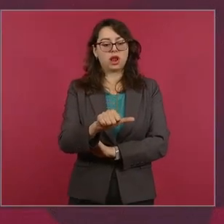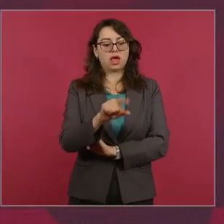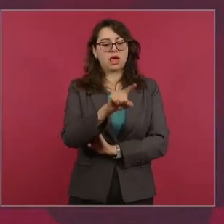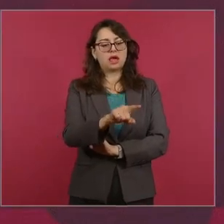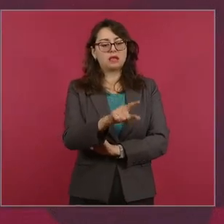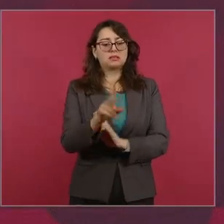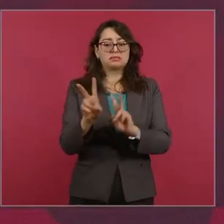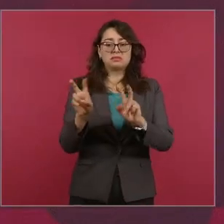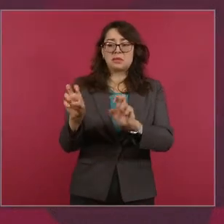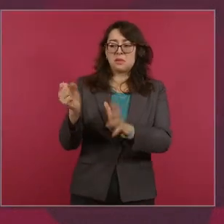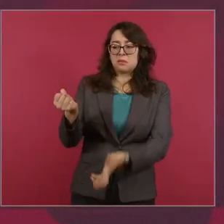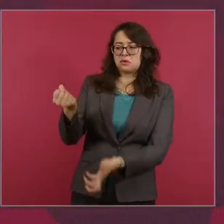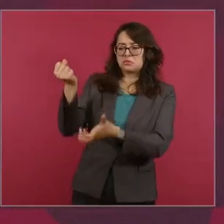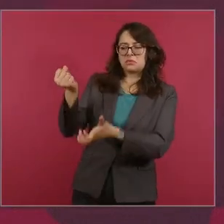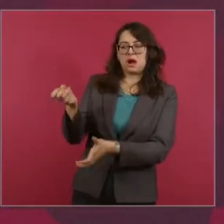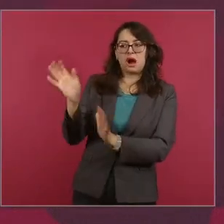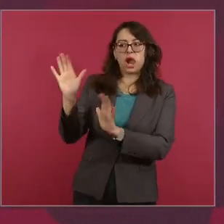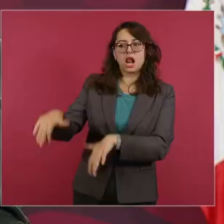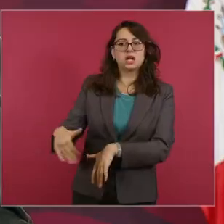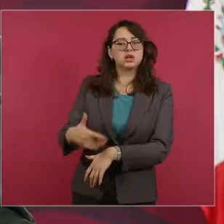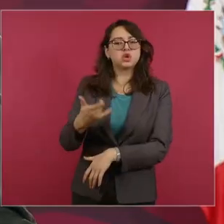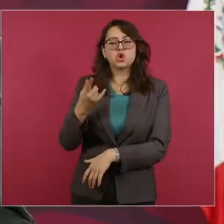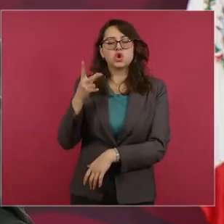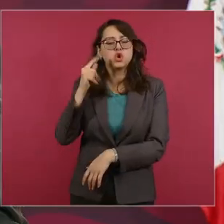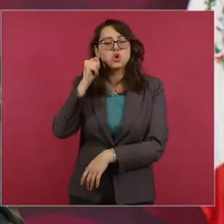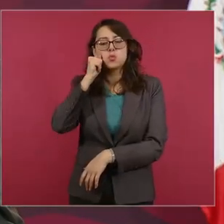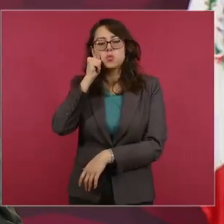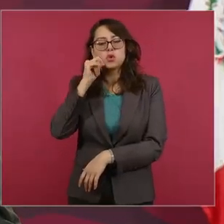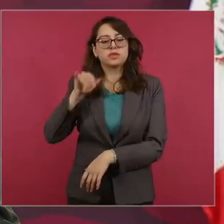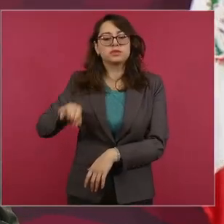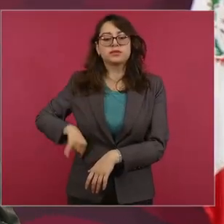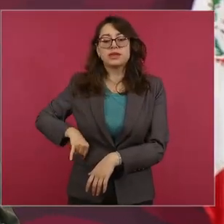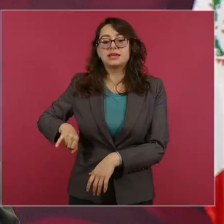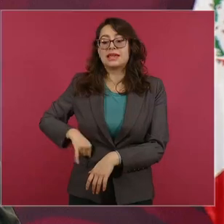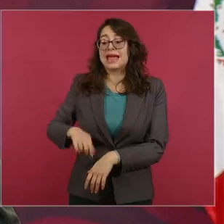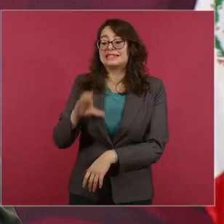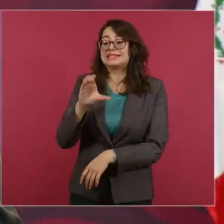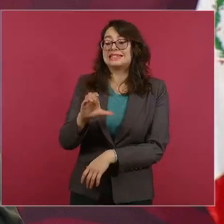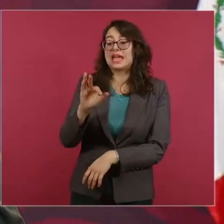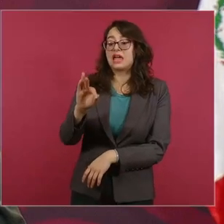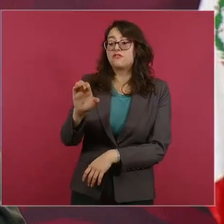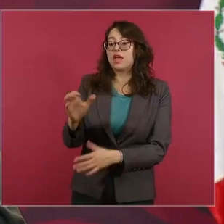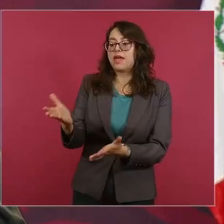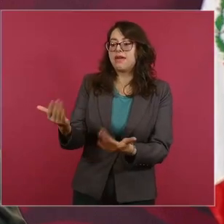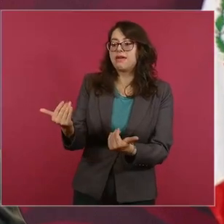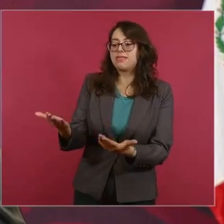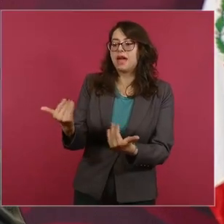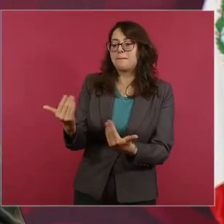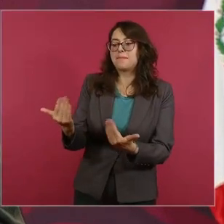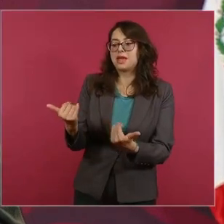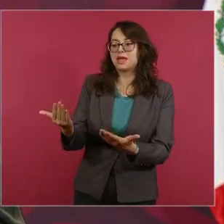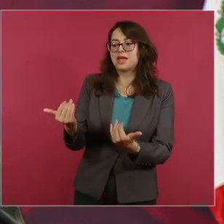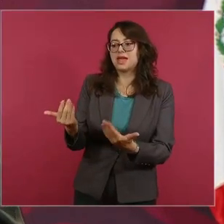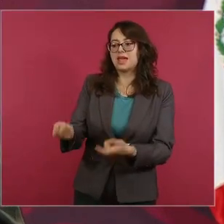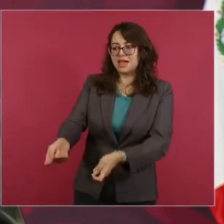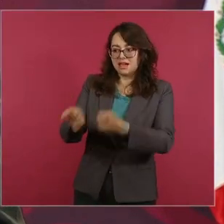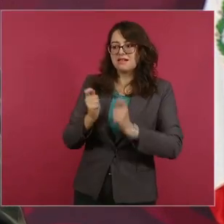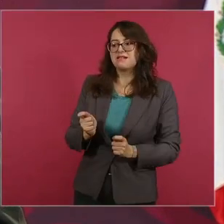quedarse con las plantas de generación de energía eléctrica,